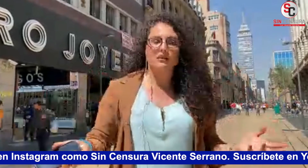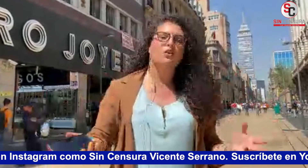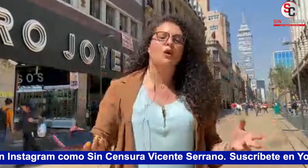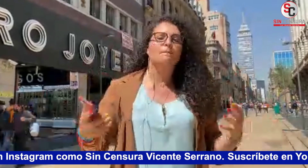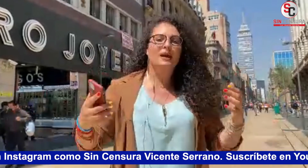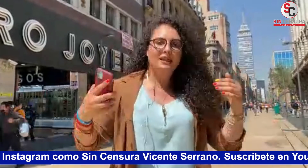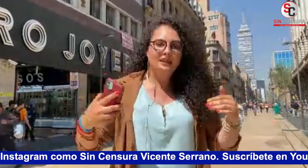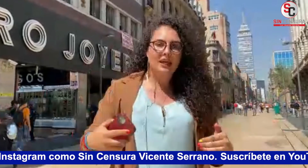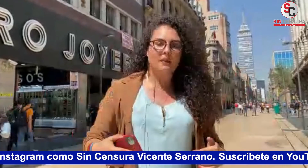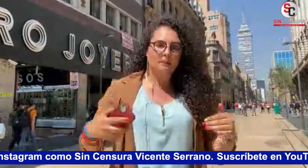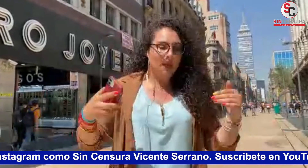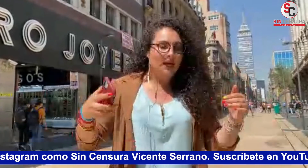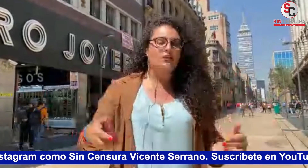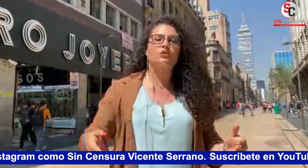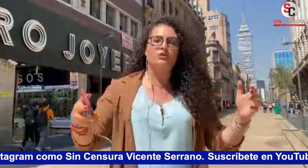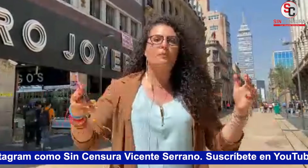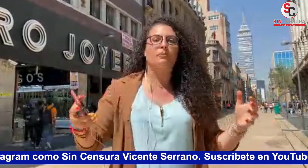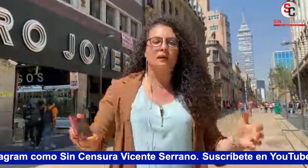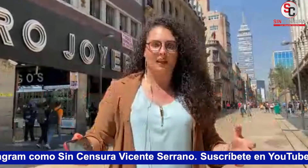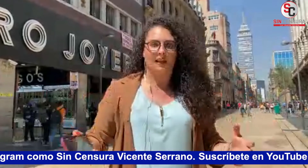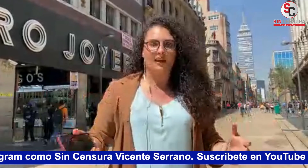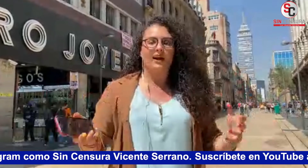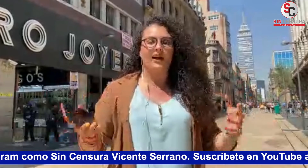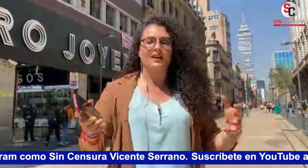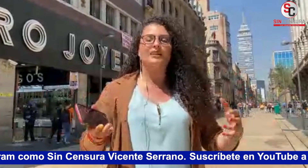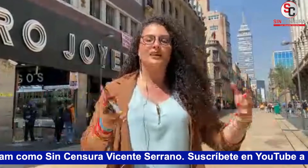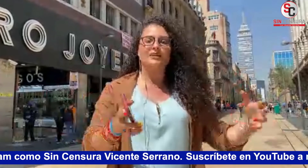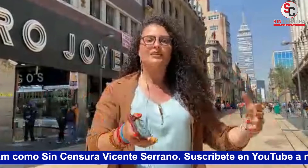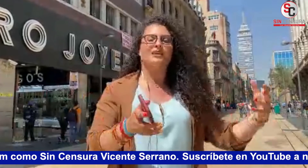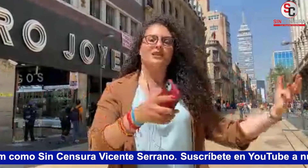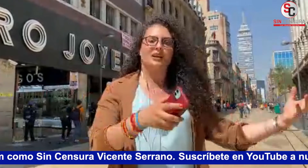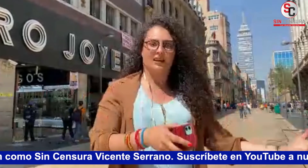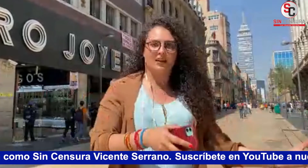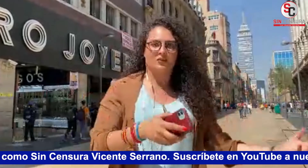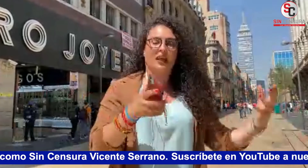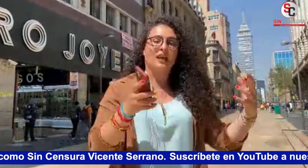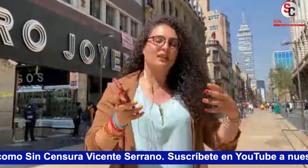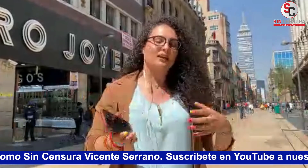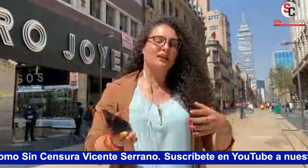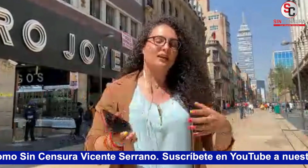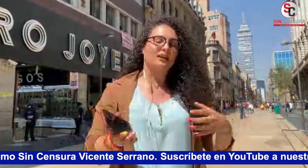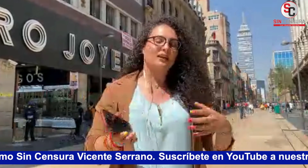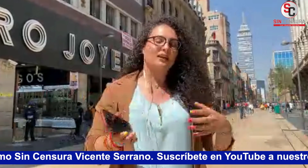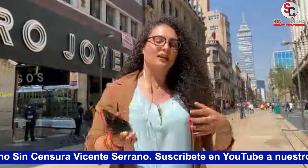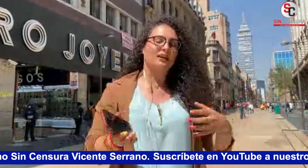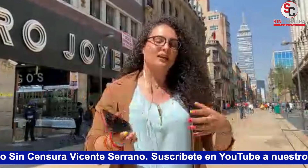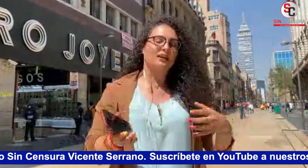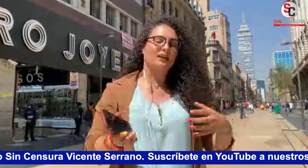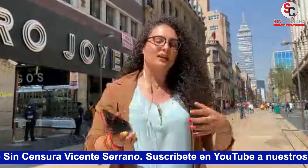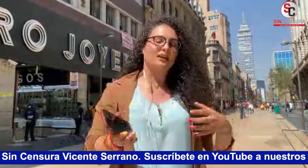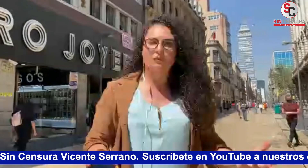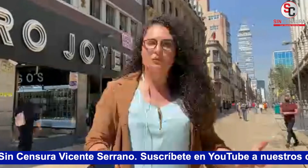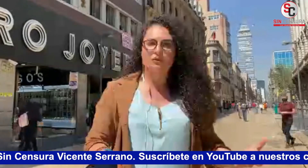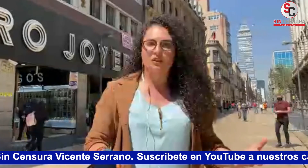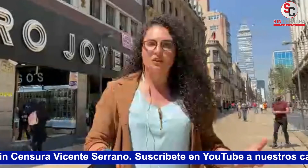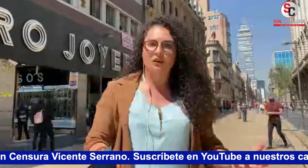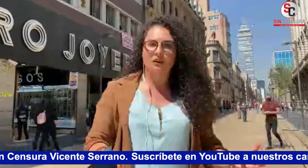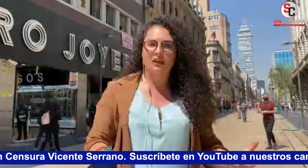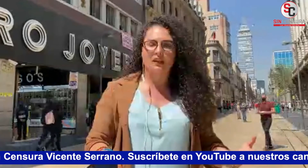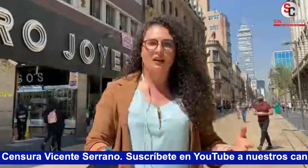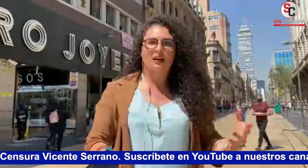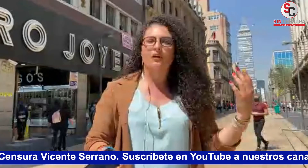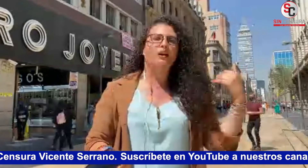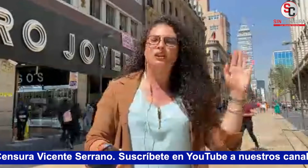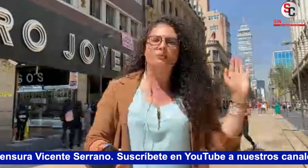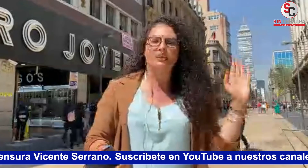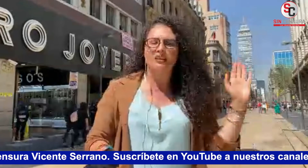y sencillo vender pedazos de patria a intereses extranjeros e intereses particulares. Todavía para muchos no ha